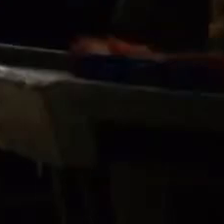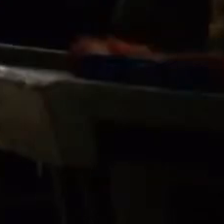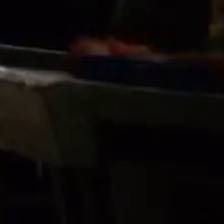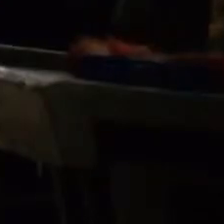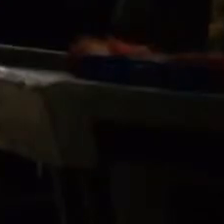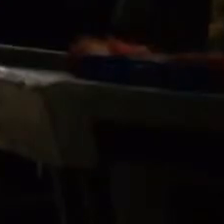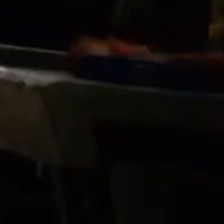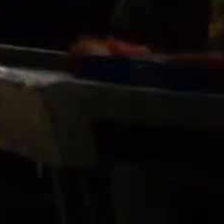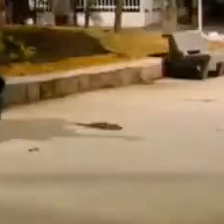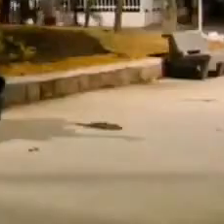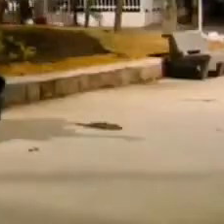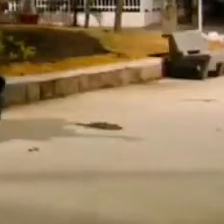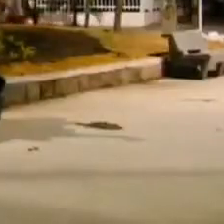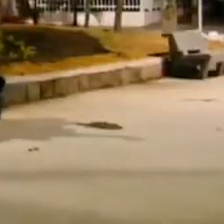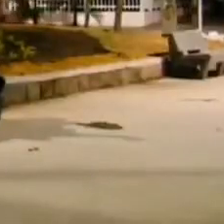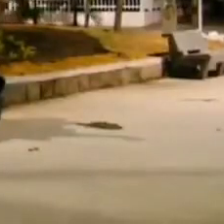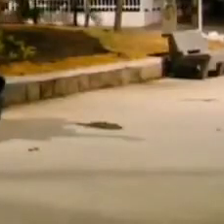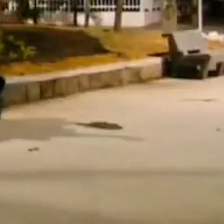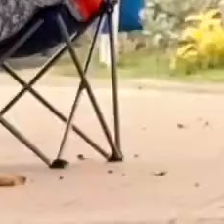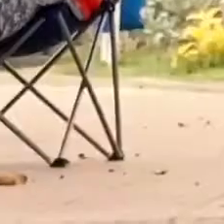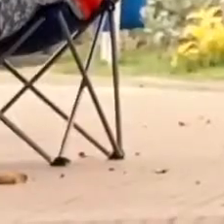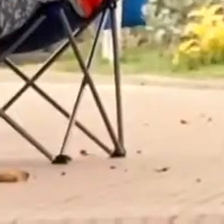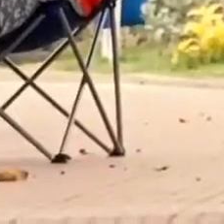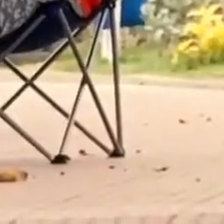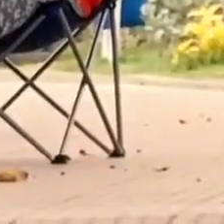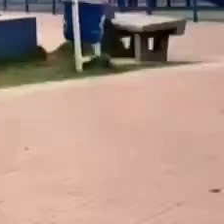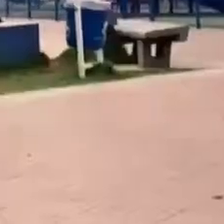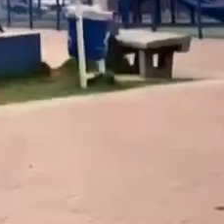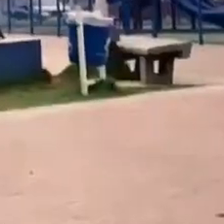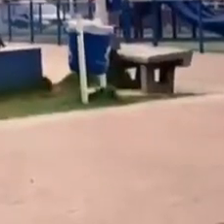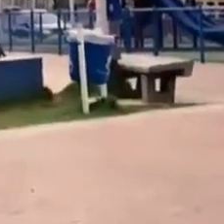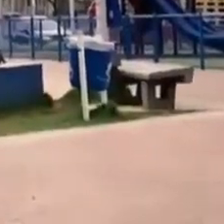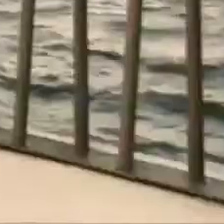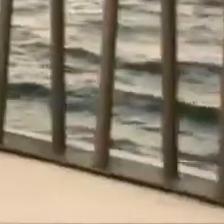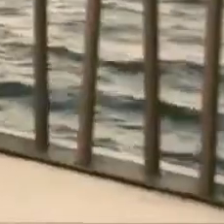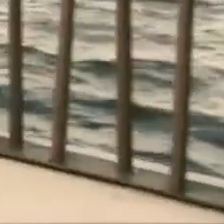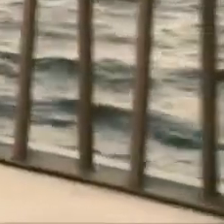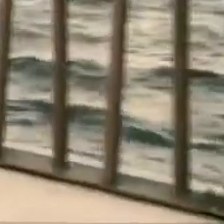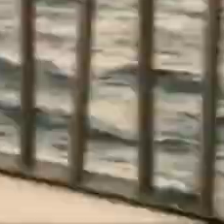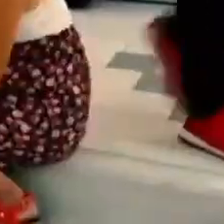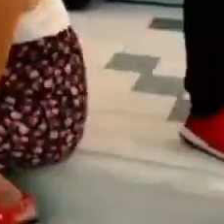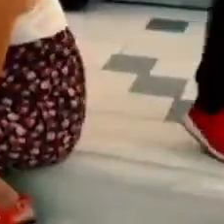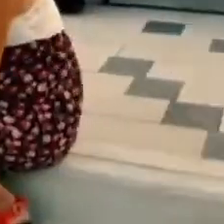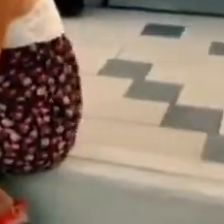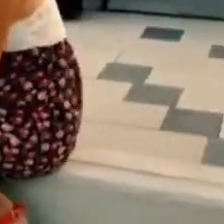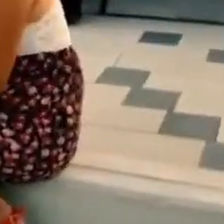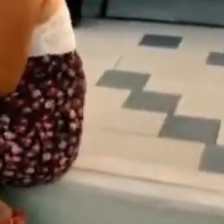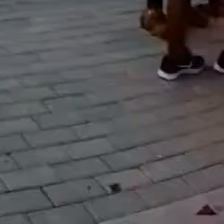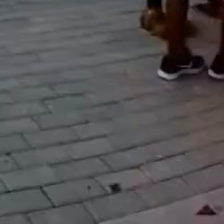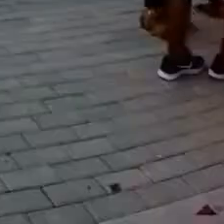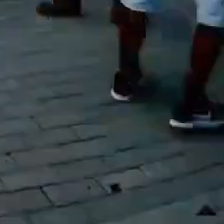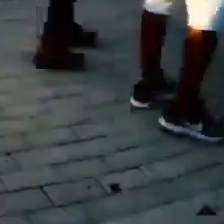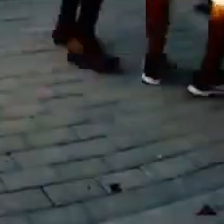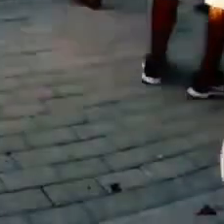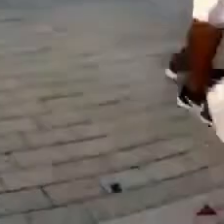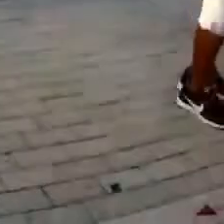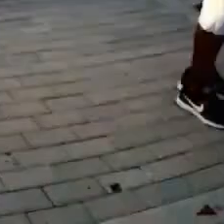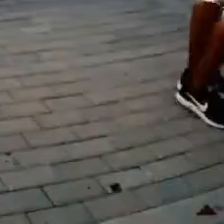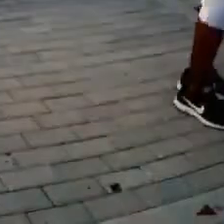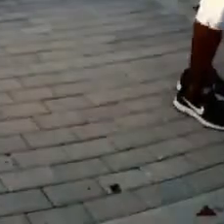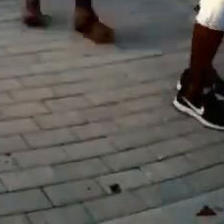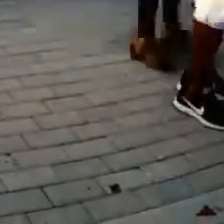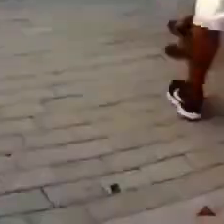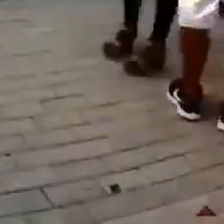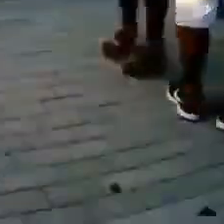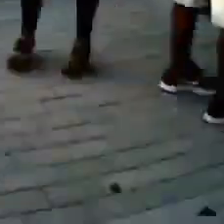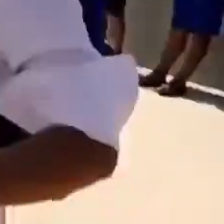proporcionará a sus ciudadanos nuevos espacios públicos donde puedan sentirse invitados y seguros, animándolos a pasar más tiempo al